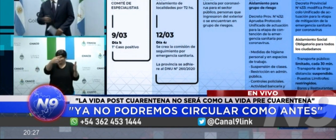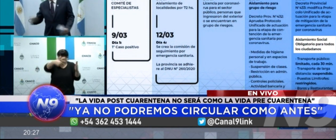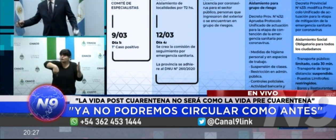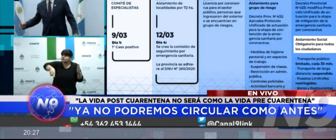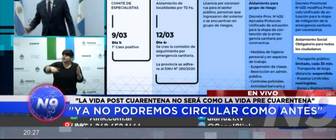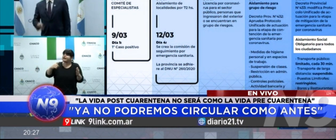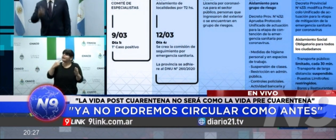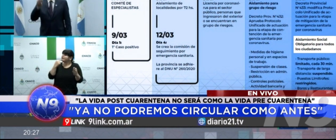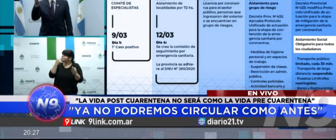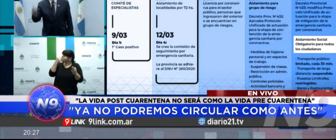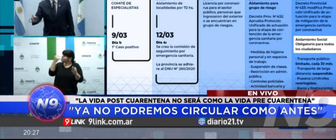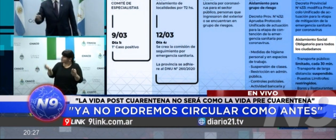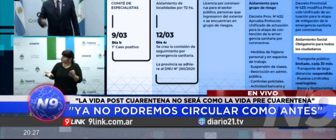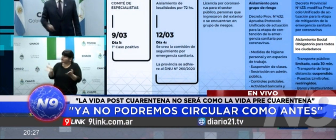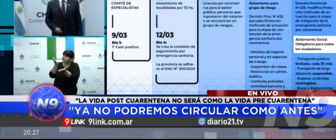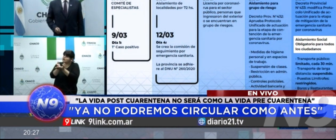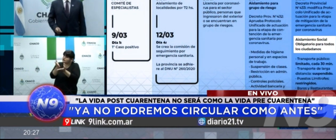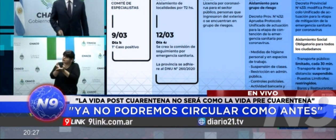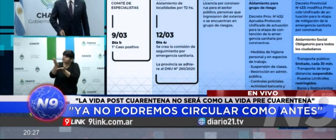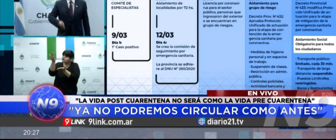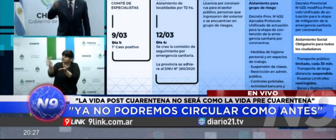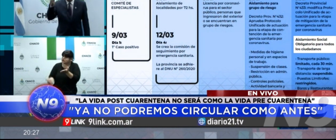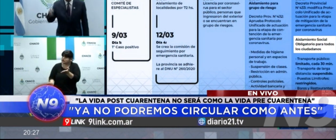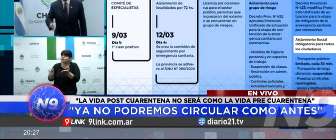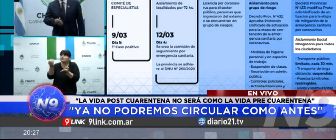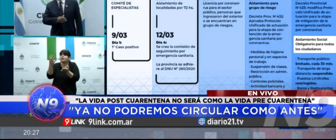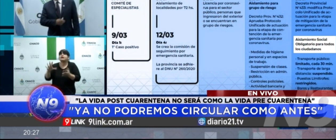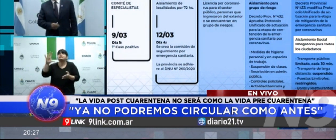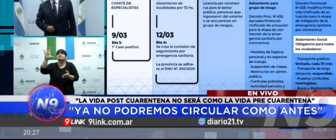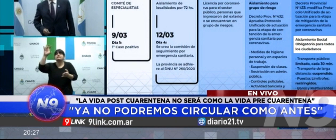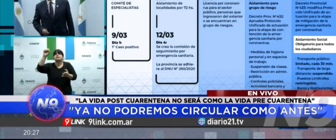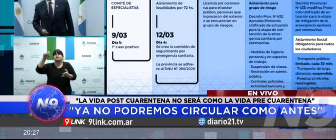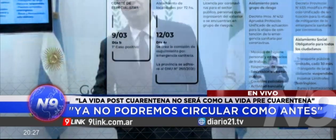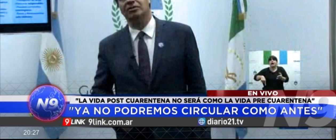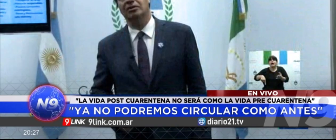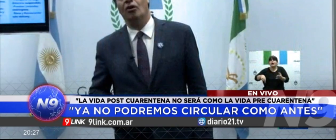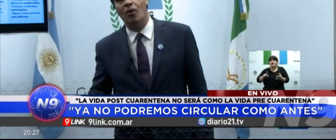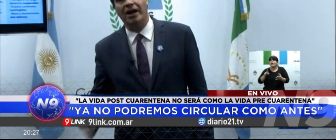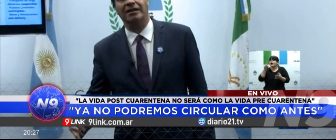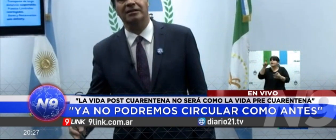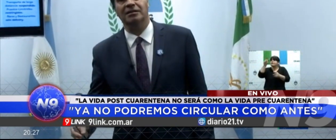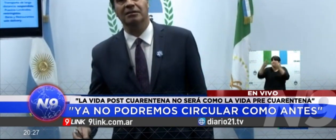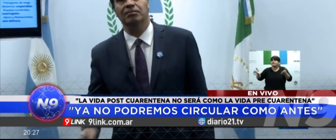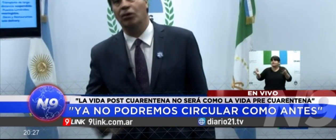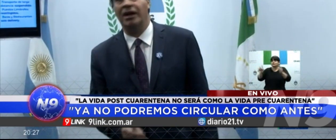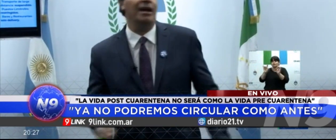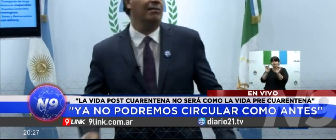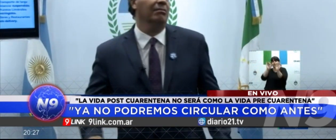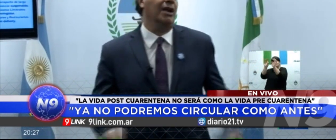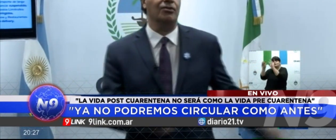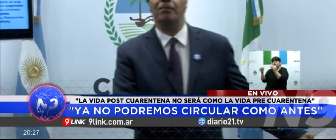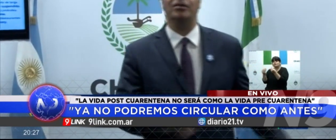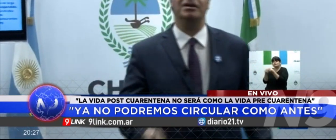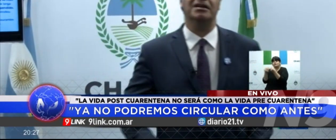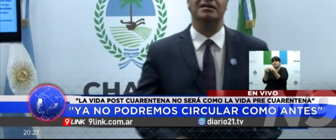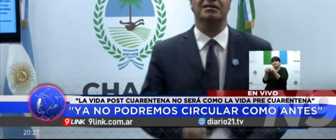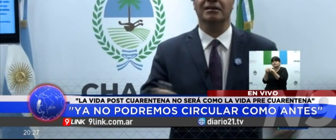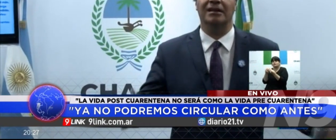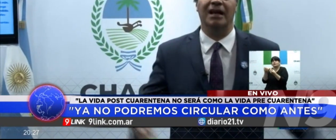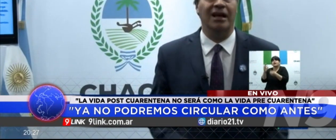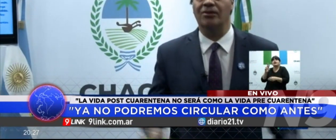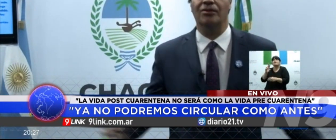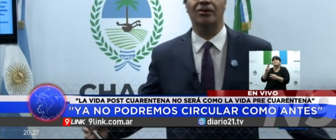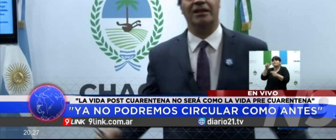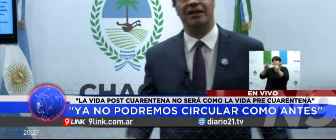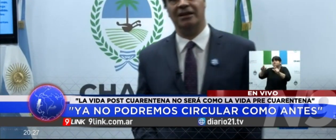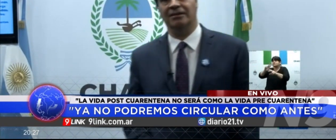que el resto del país. La tercera provincia del país. ¿Por qué tenemos tantos fallecimientos o muertes? ¿Por qué algunas provincias